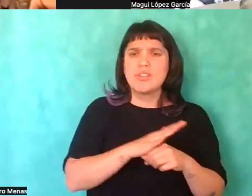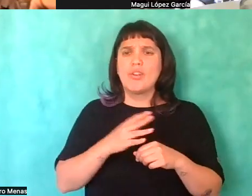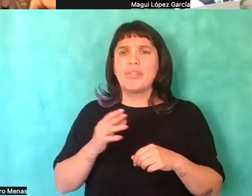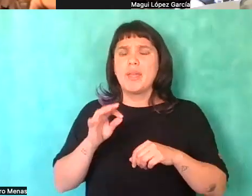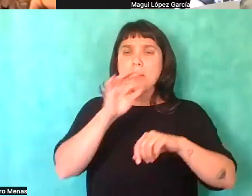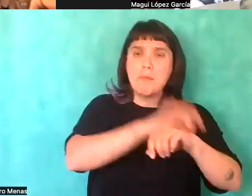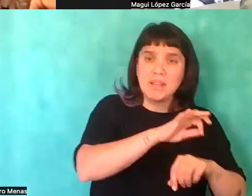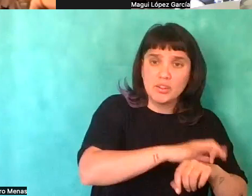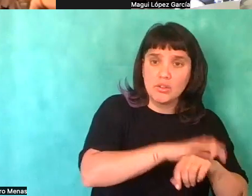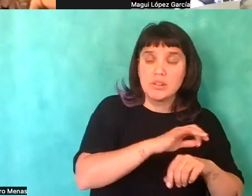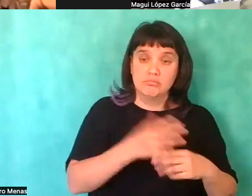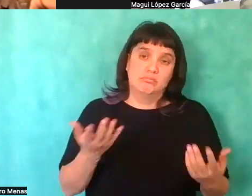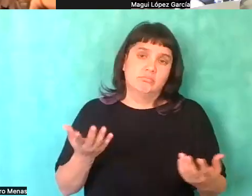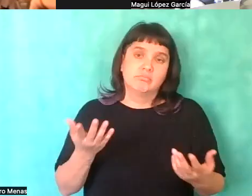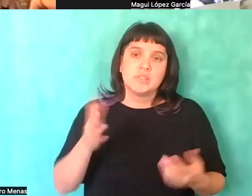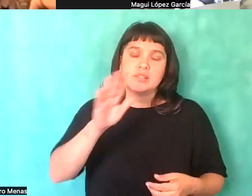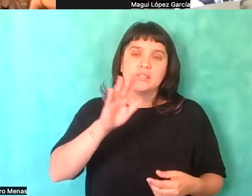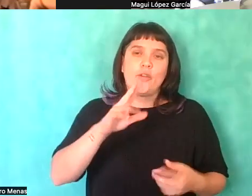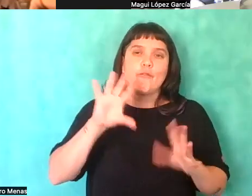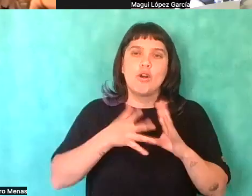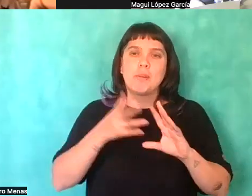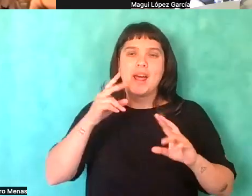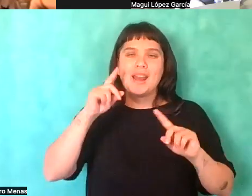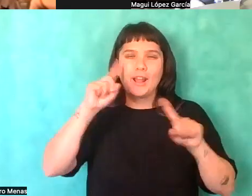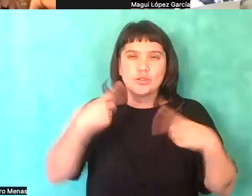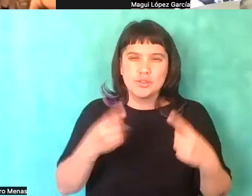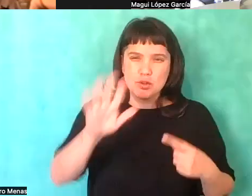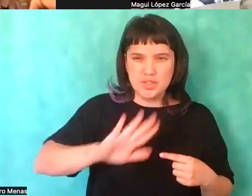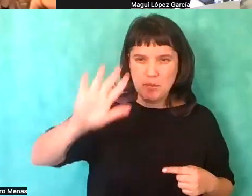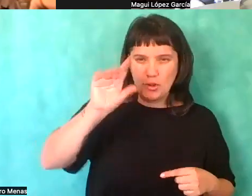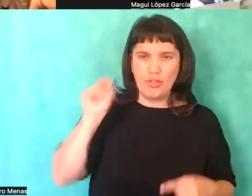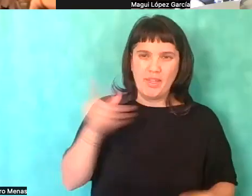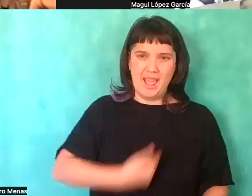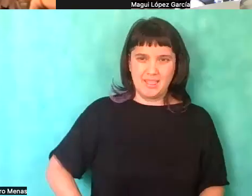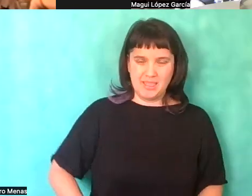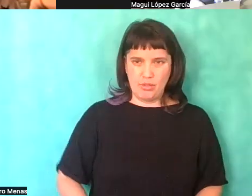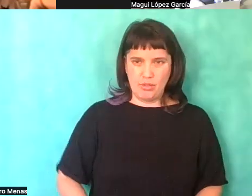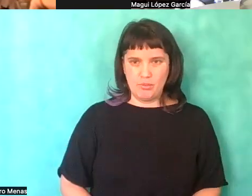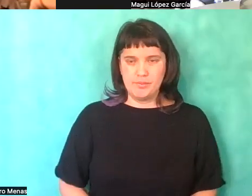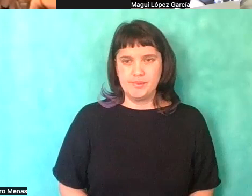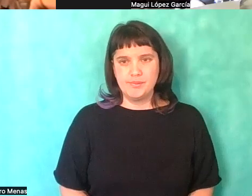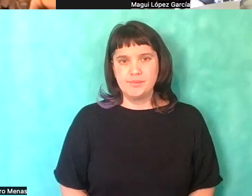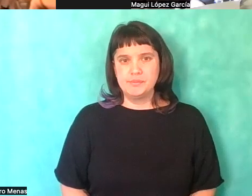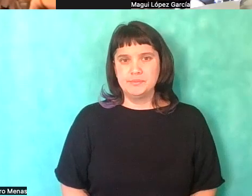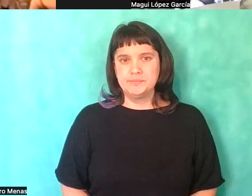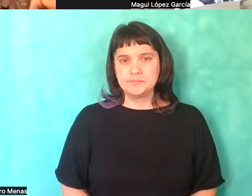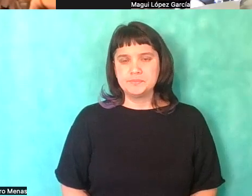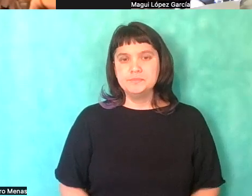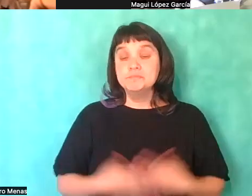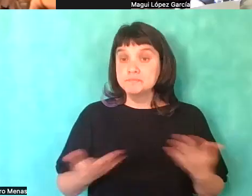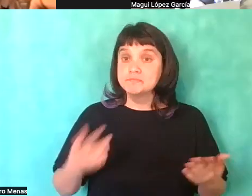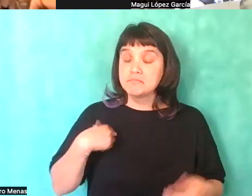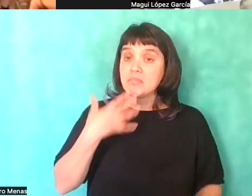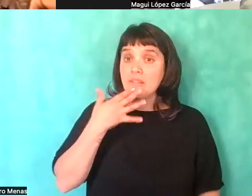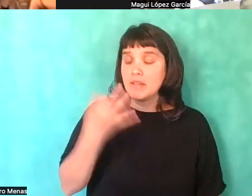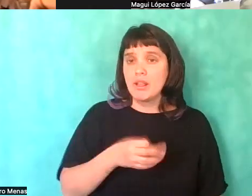digo, simbólico por parte del Estado también, ¿no? Así que bueno, fue muy lindo, digamos,